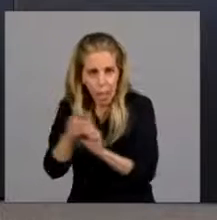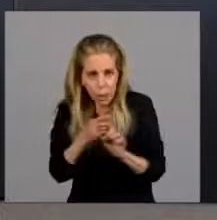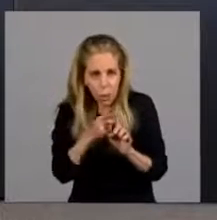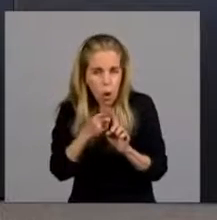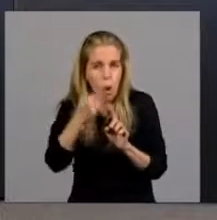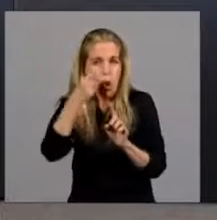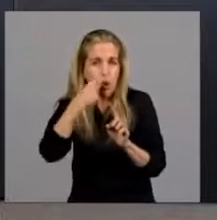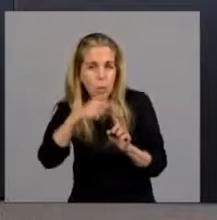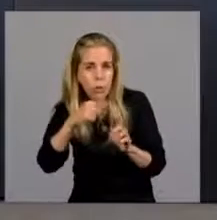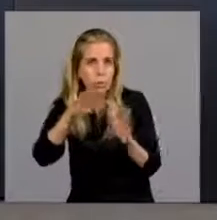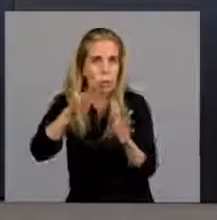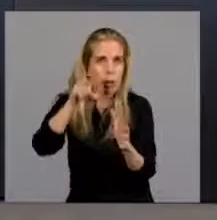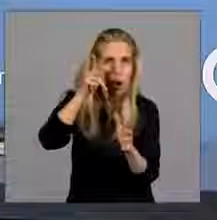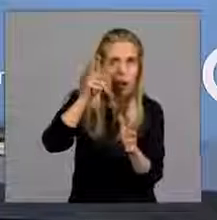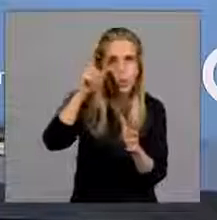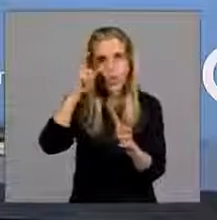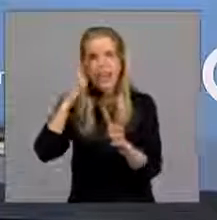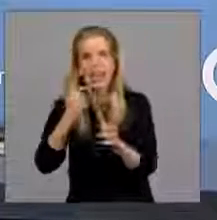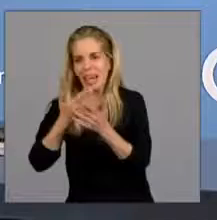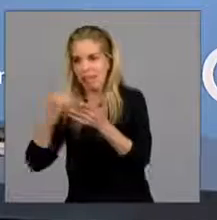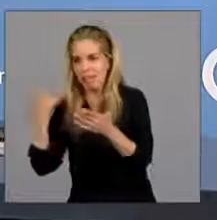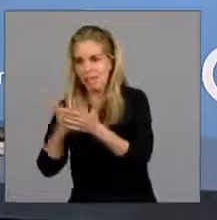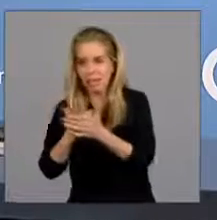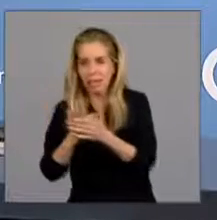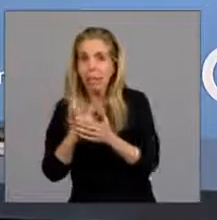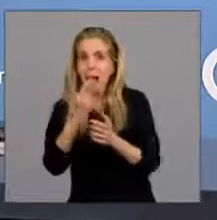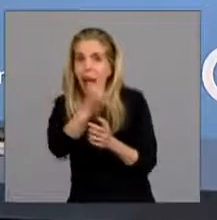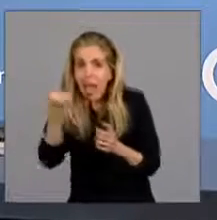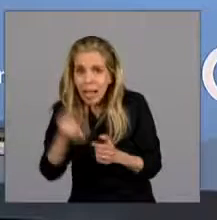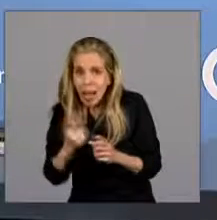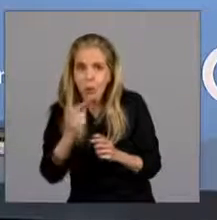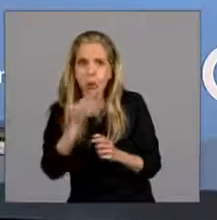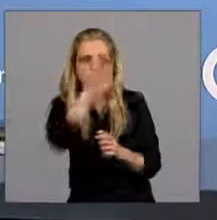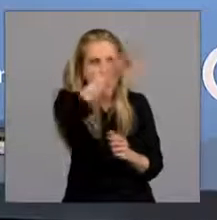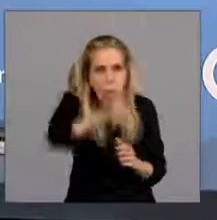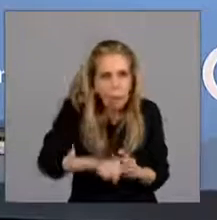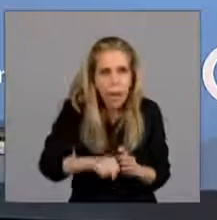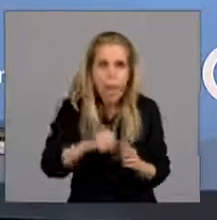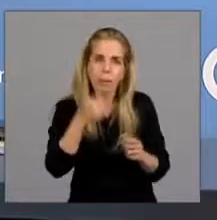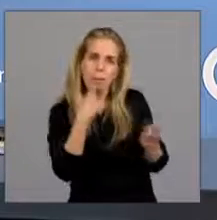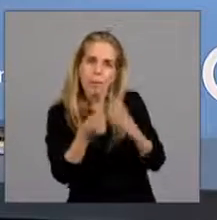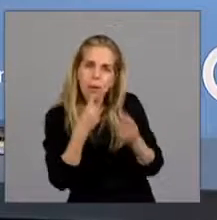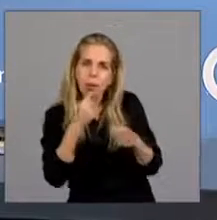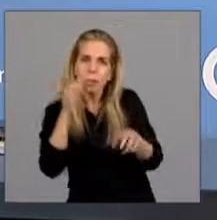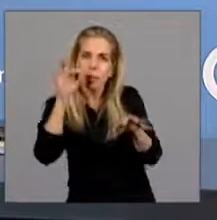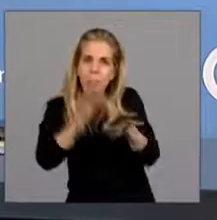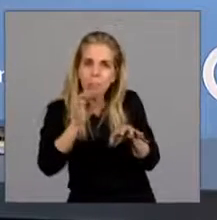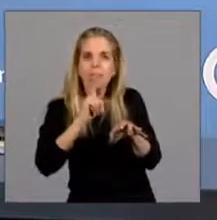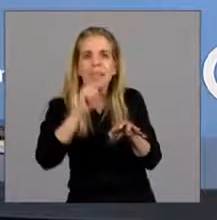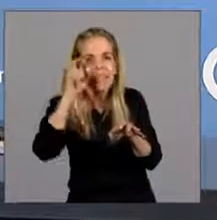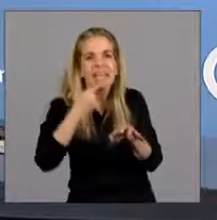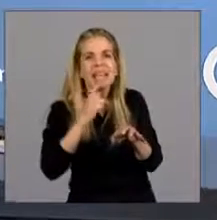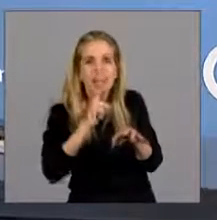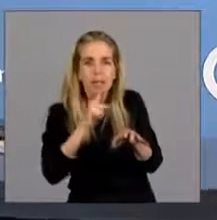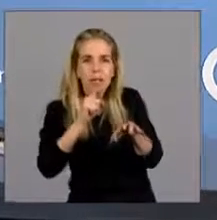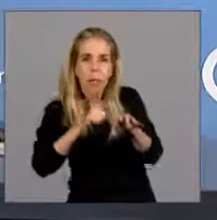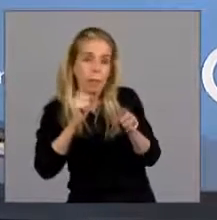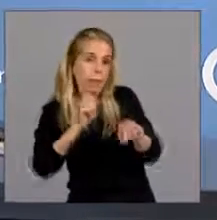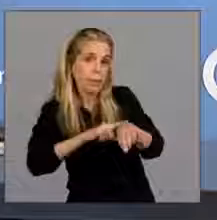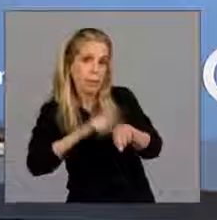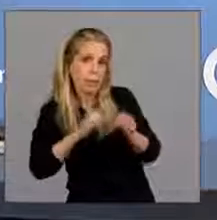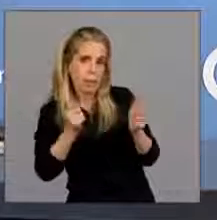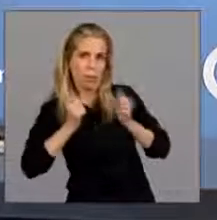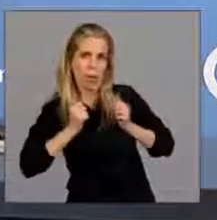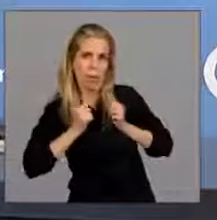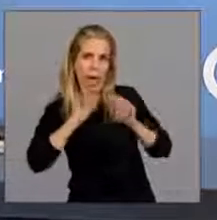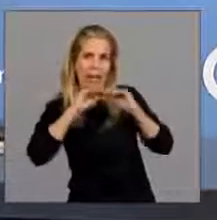en los 8 o 10 días anteriores, se va a buscar a cada uno de ellos, se le hace el test, durante el proceso